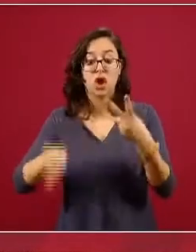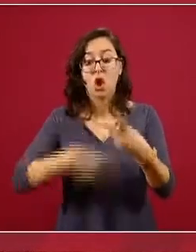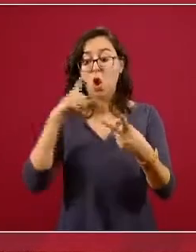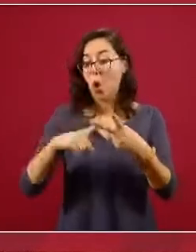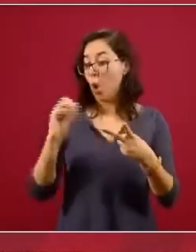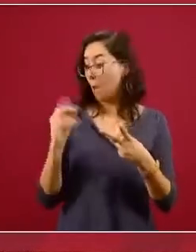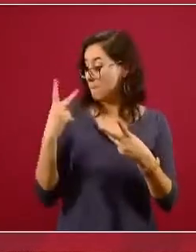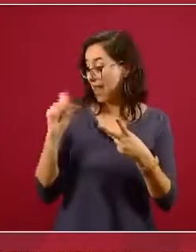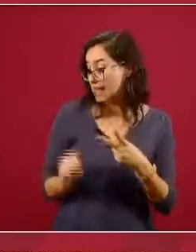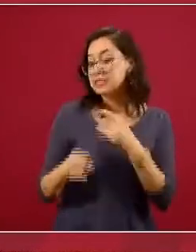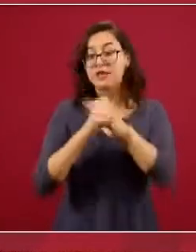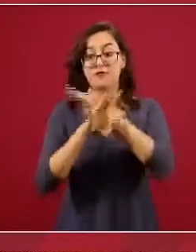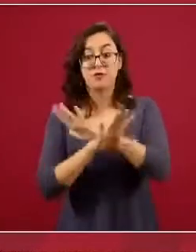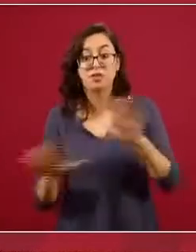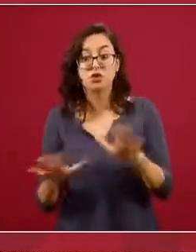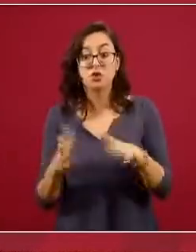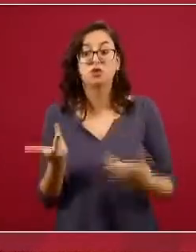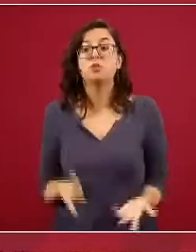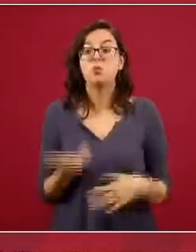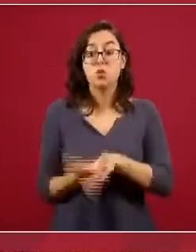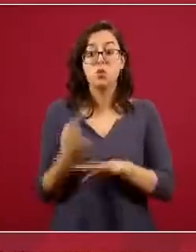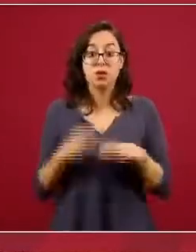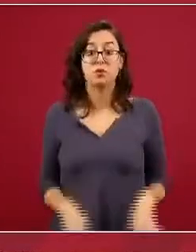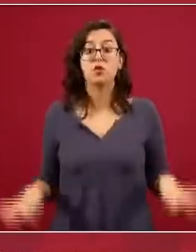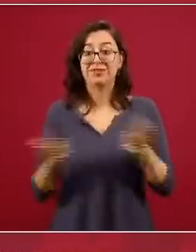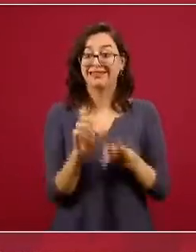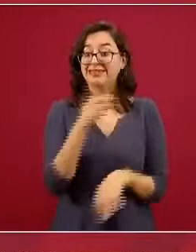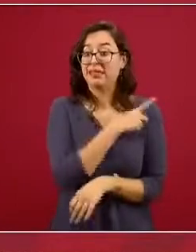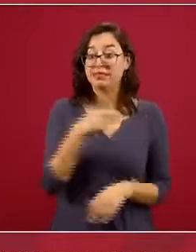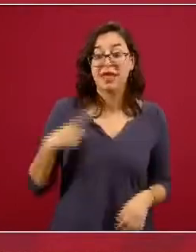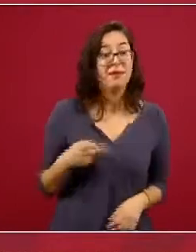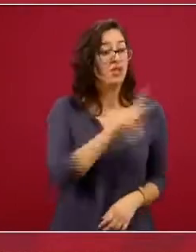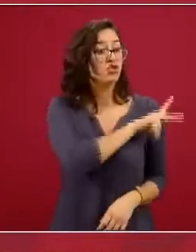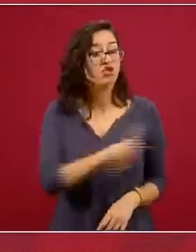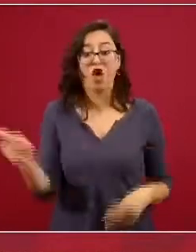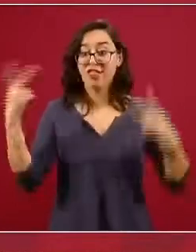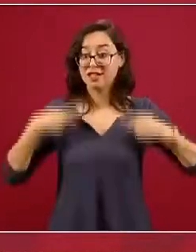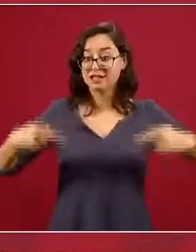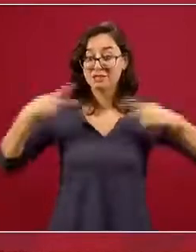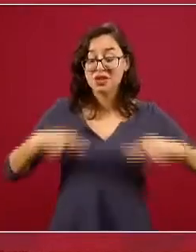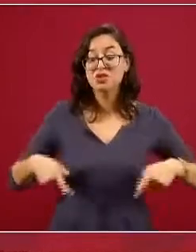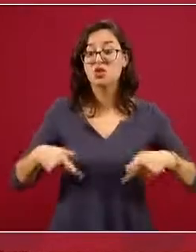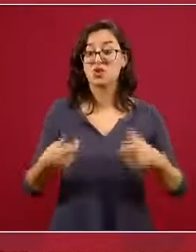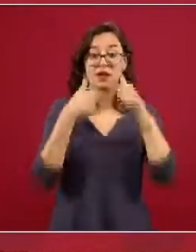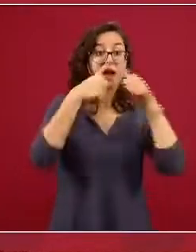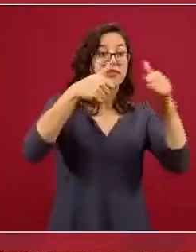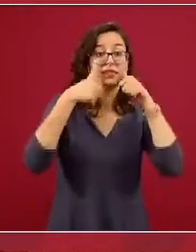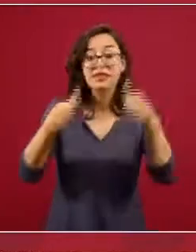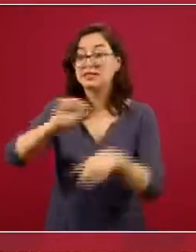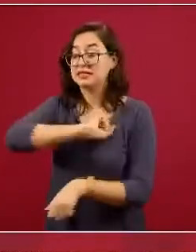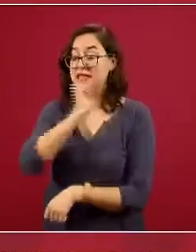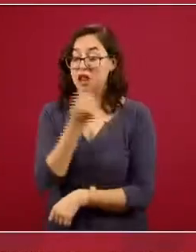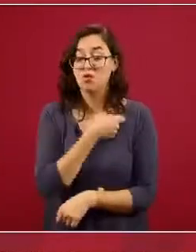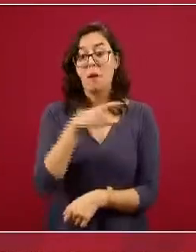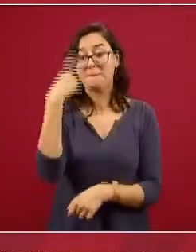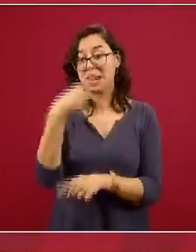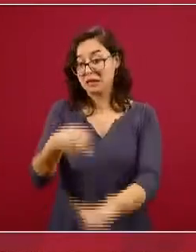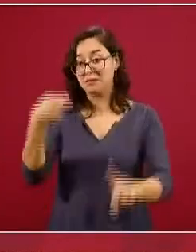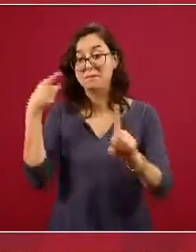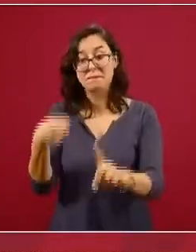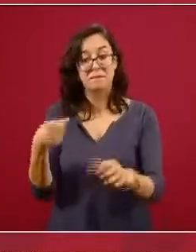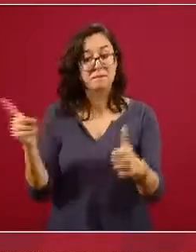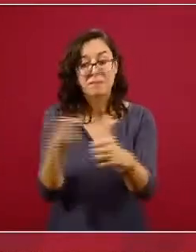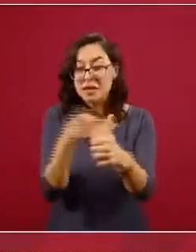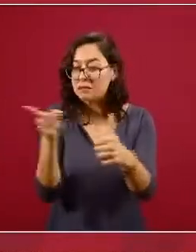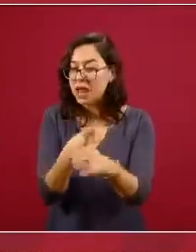Salud, sobre la importancia de buscar la cobertura universal de servicios de salud a partir de este modelo de atención primaria de la